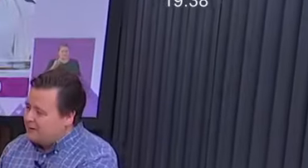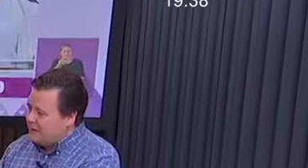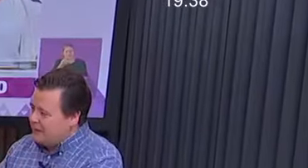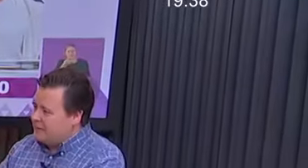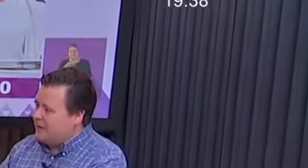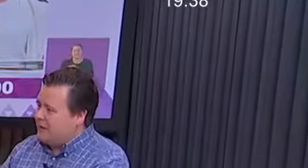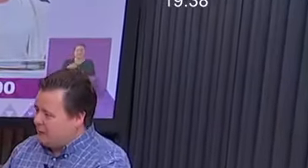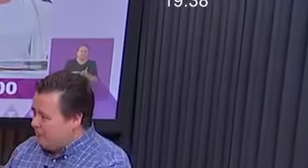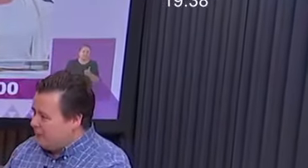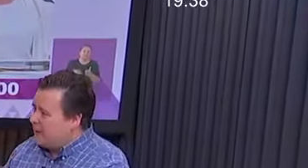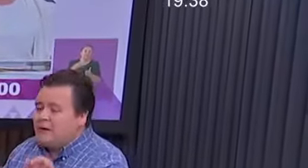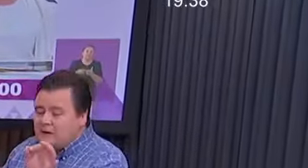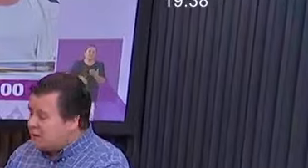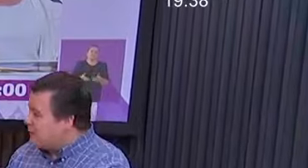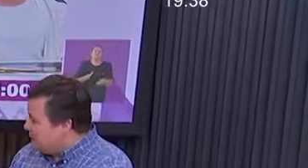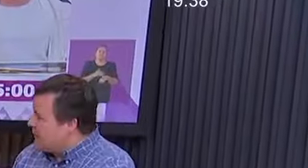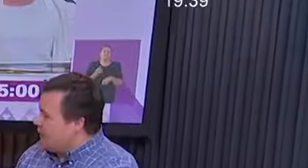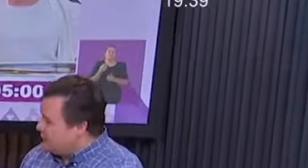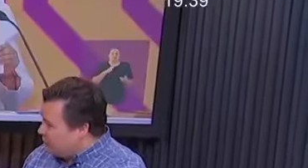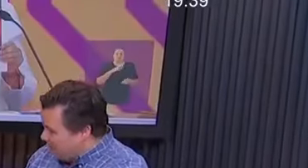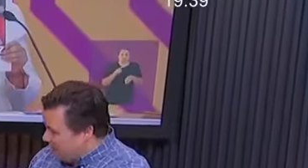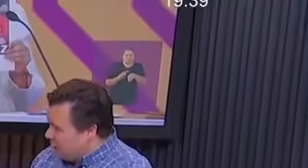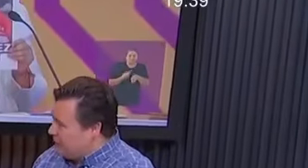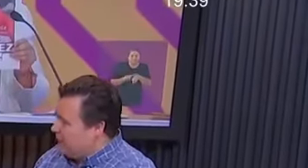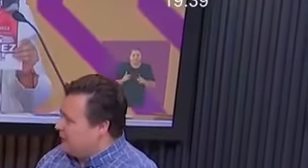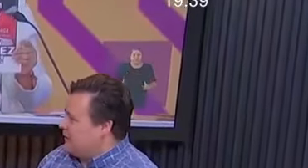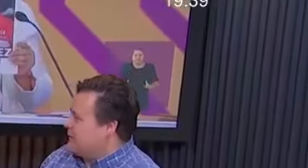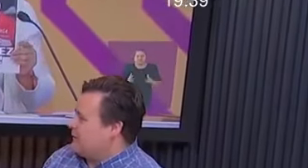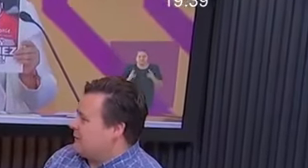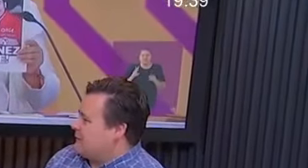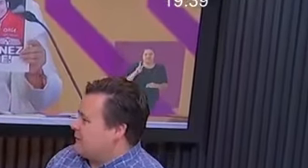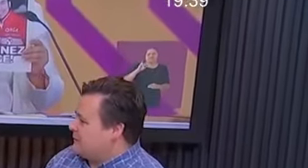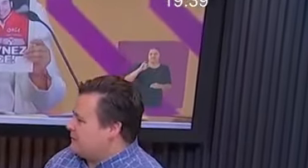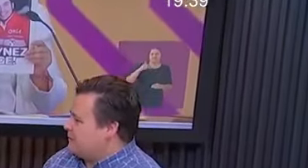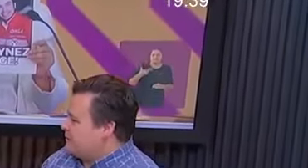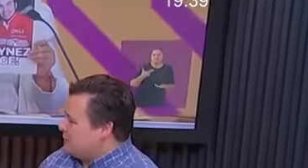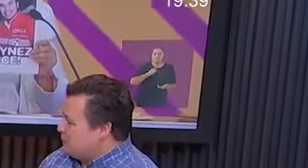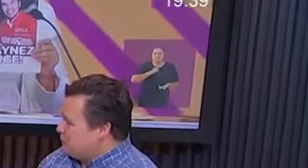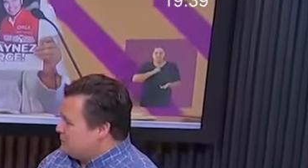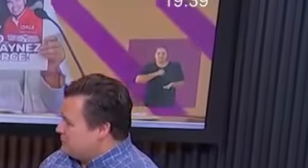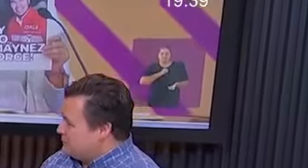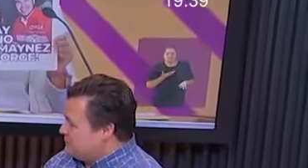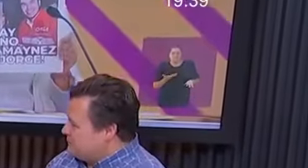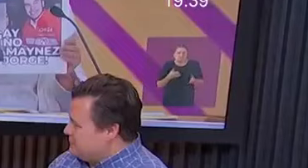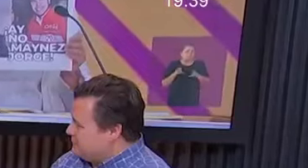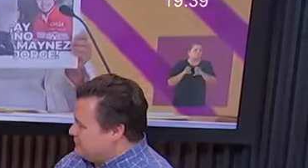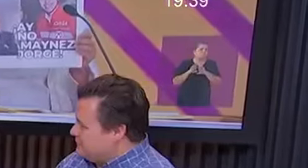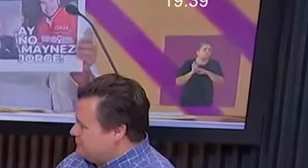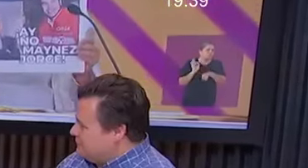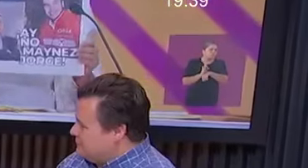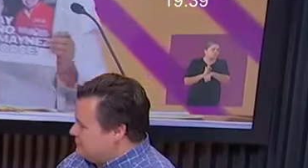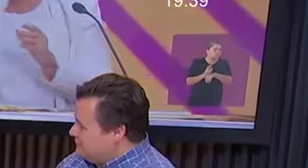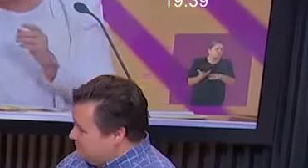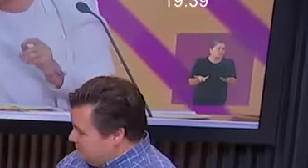fracasa el debate en la política y especialmente en eventos como los debates presidenciales ya doctor tú crees que eh